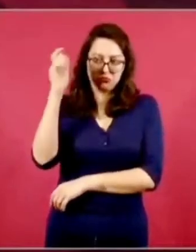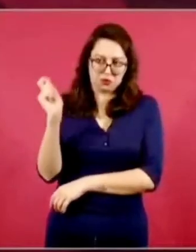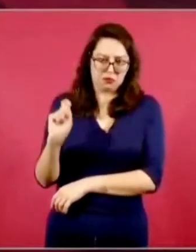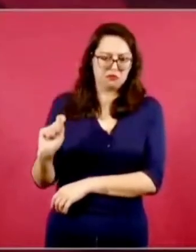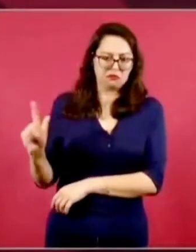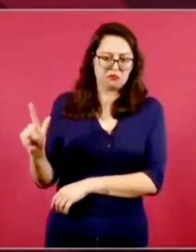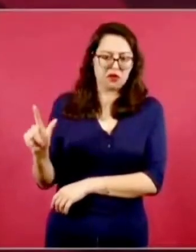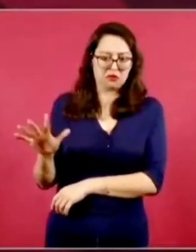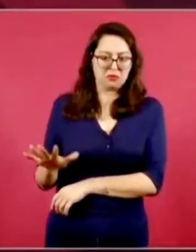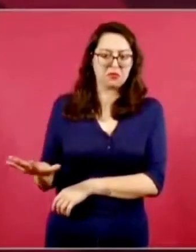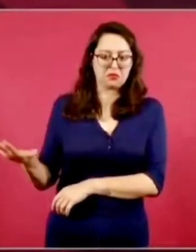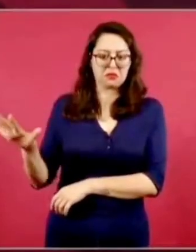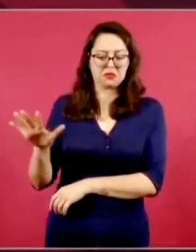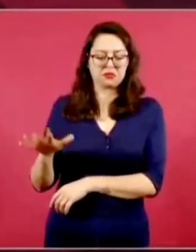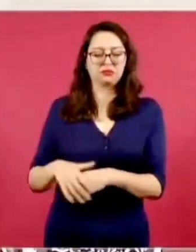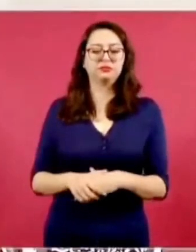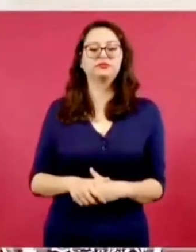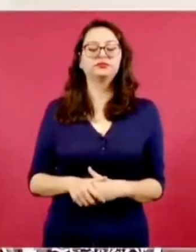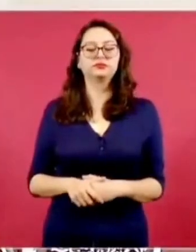Gutiérrez Canet,